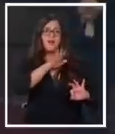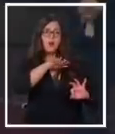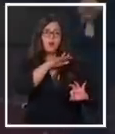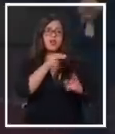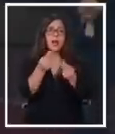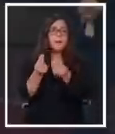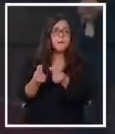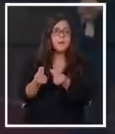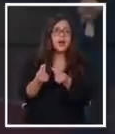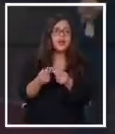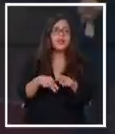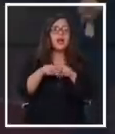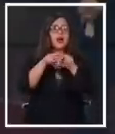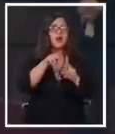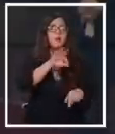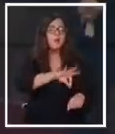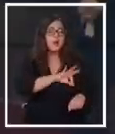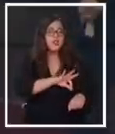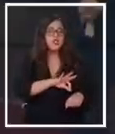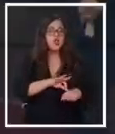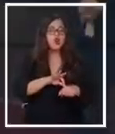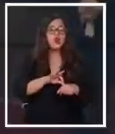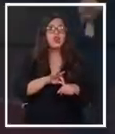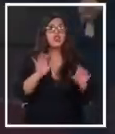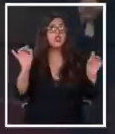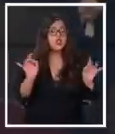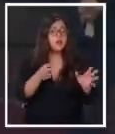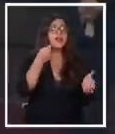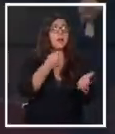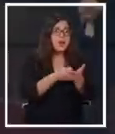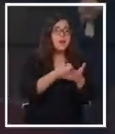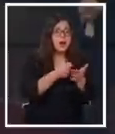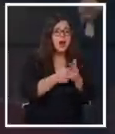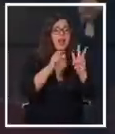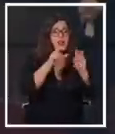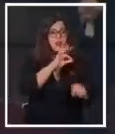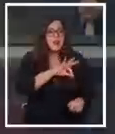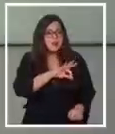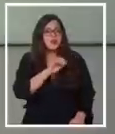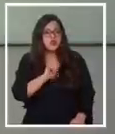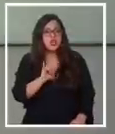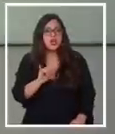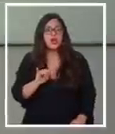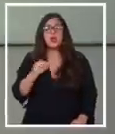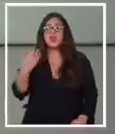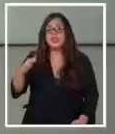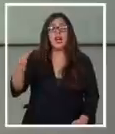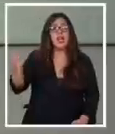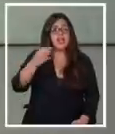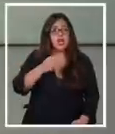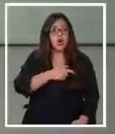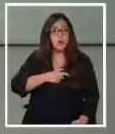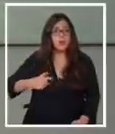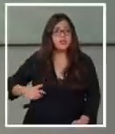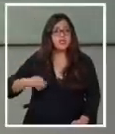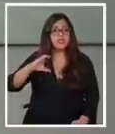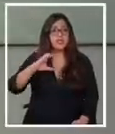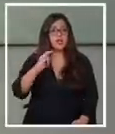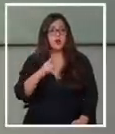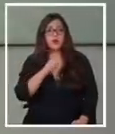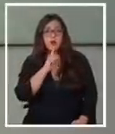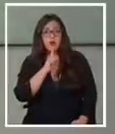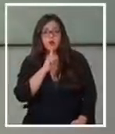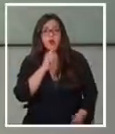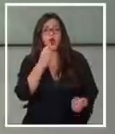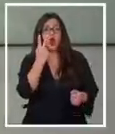de pensiones para otra cosa que no sea pagar pensiones dicho esto lo decía el presidente de la cut dos